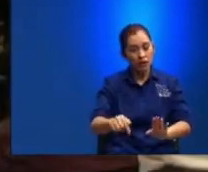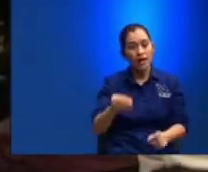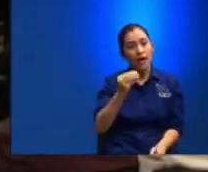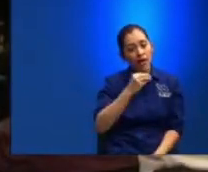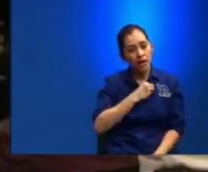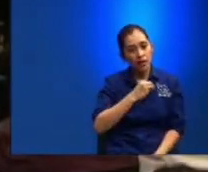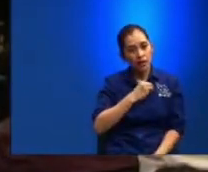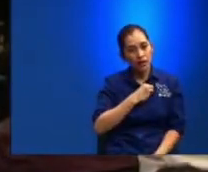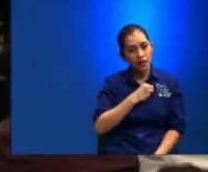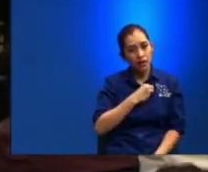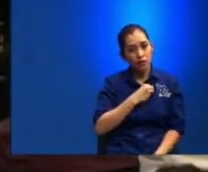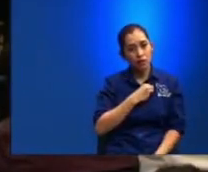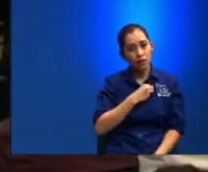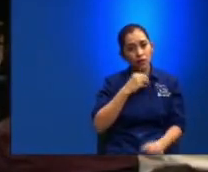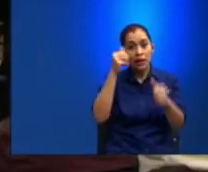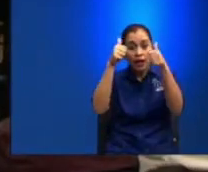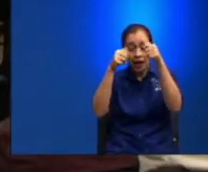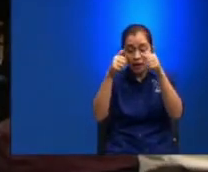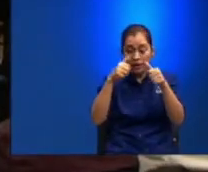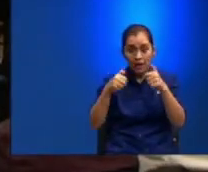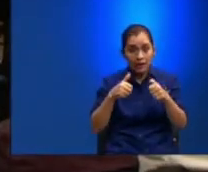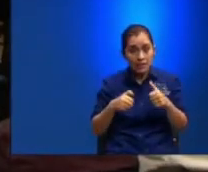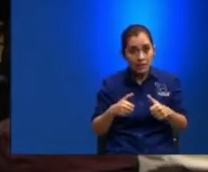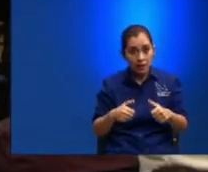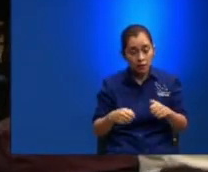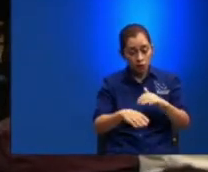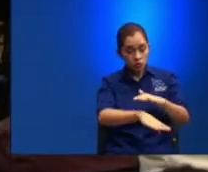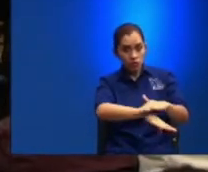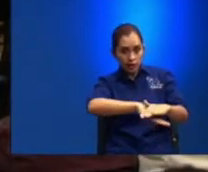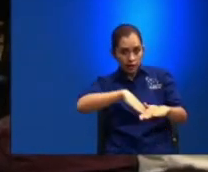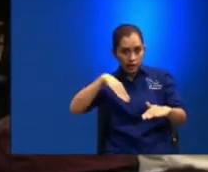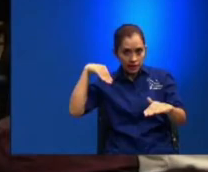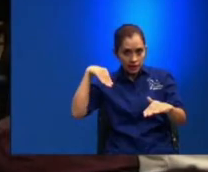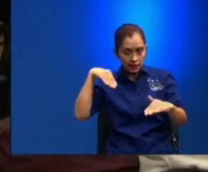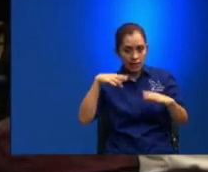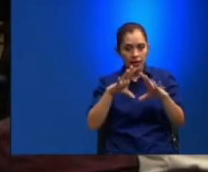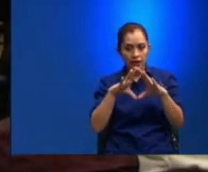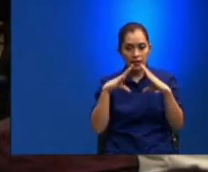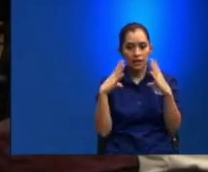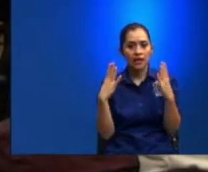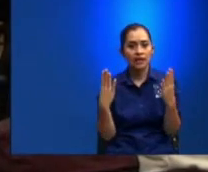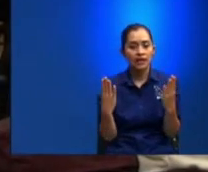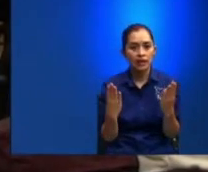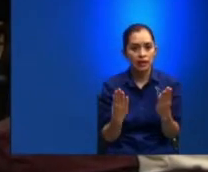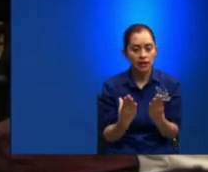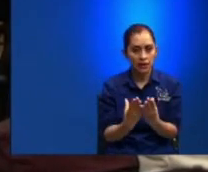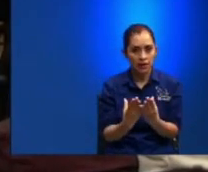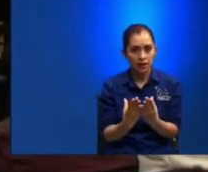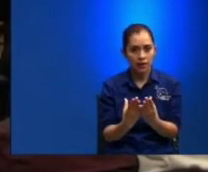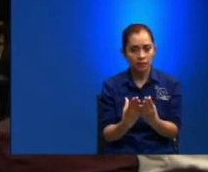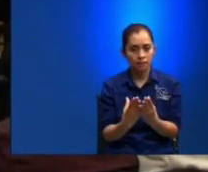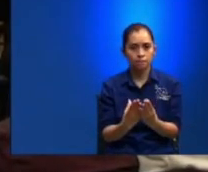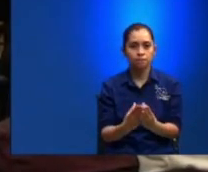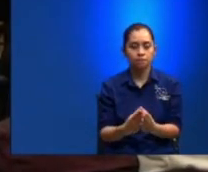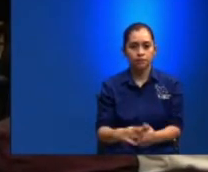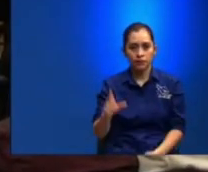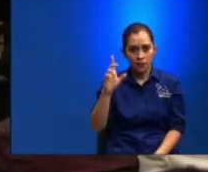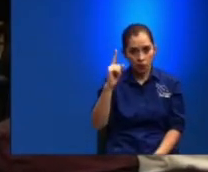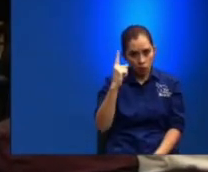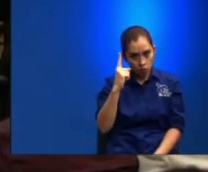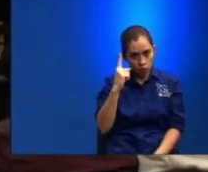la salida de la tierra mire pues la iglesia primero vamos a ver la iglesia